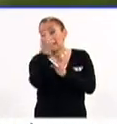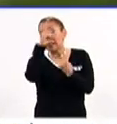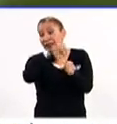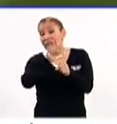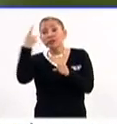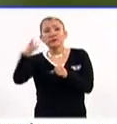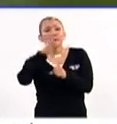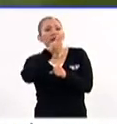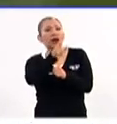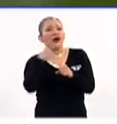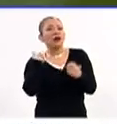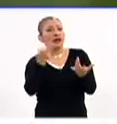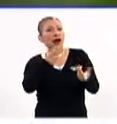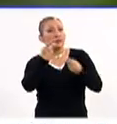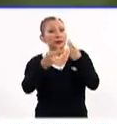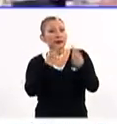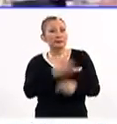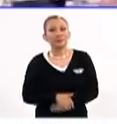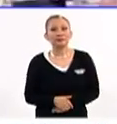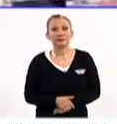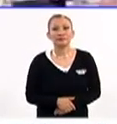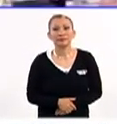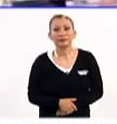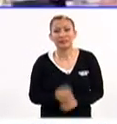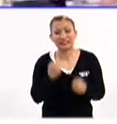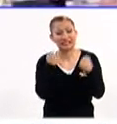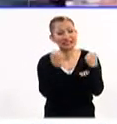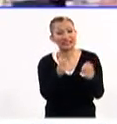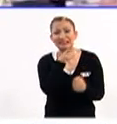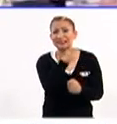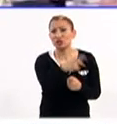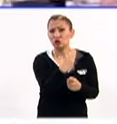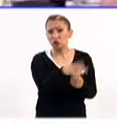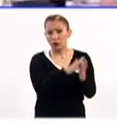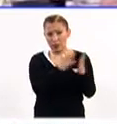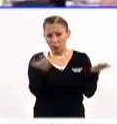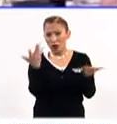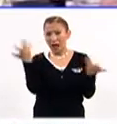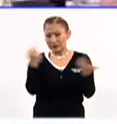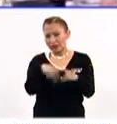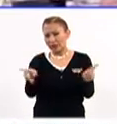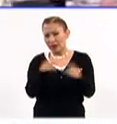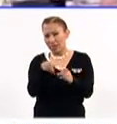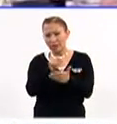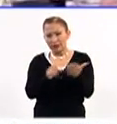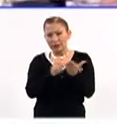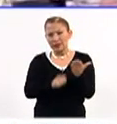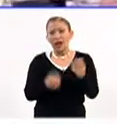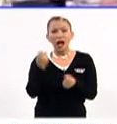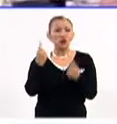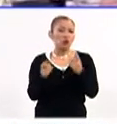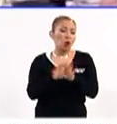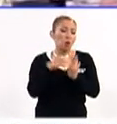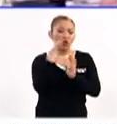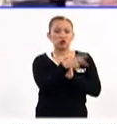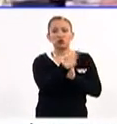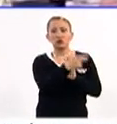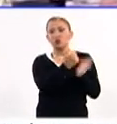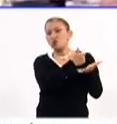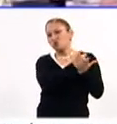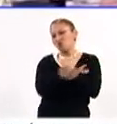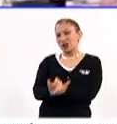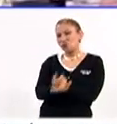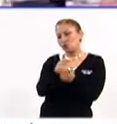días sus mejores participaciones. La fuerza que también tuvieron sus libros, que publicó varios, algunos así como estilo